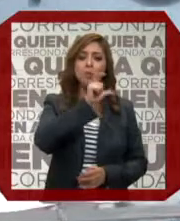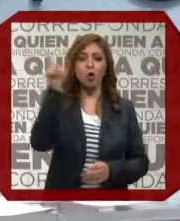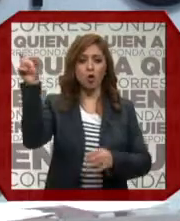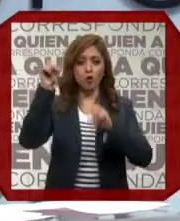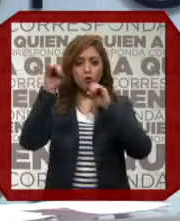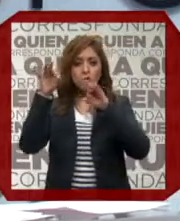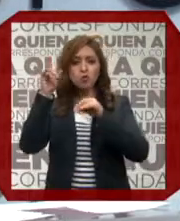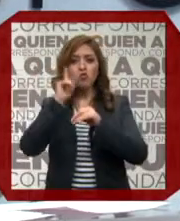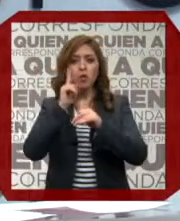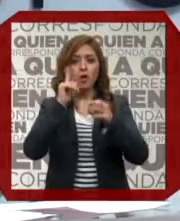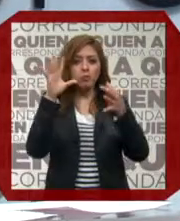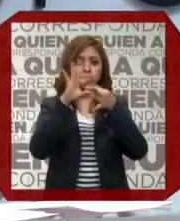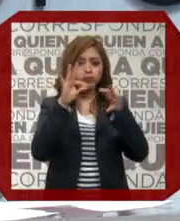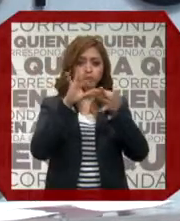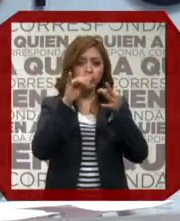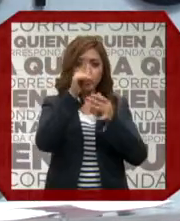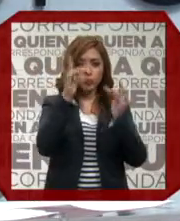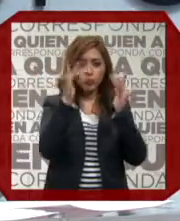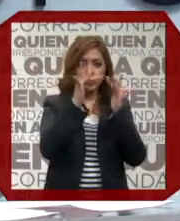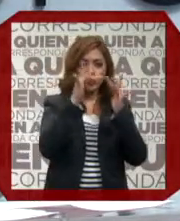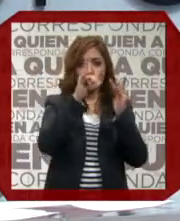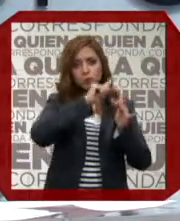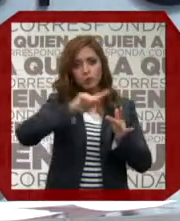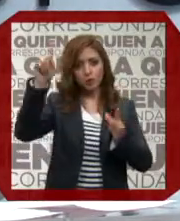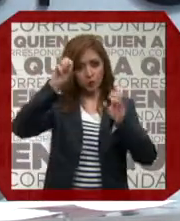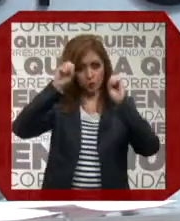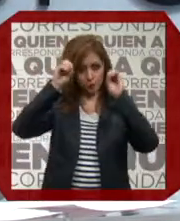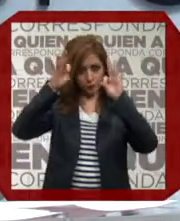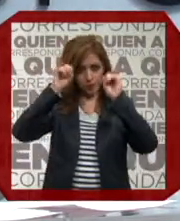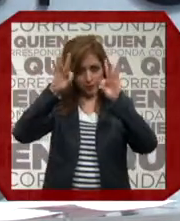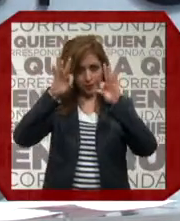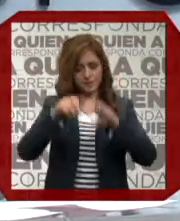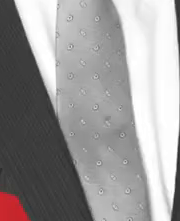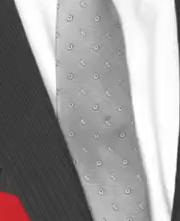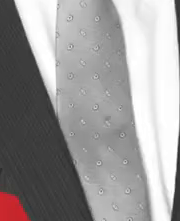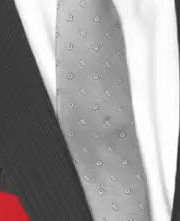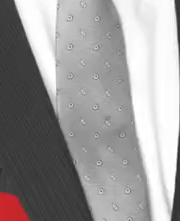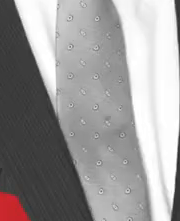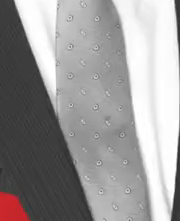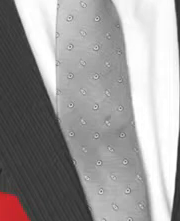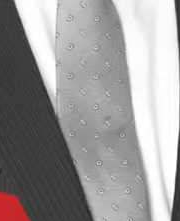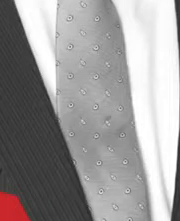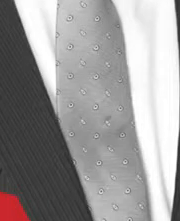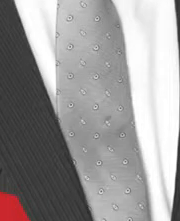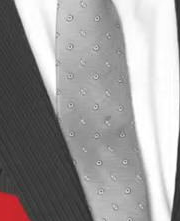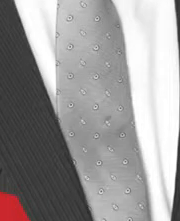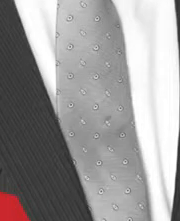de acompañar al invitado, te encargo directamente que suba. Súbela a la oficina, por favor, hay que hablar directo allá.